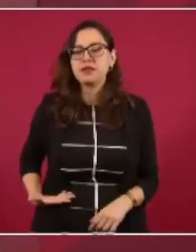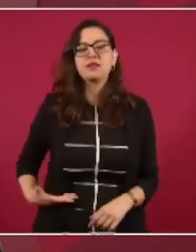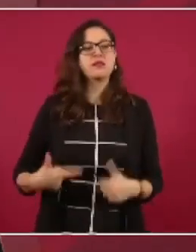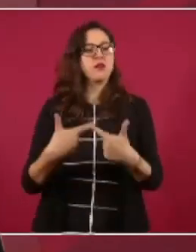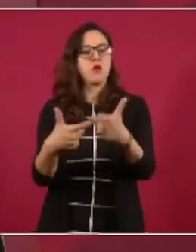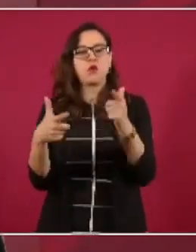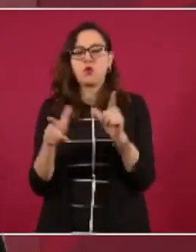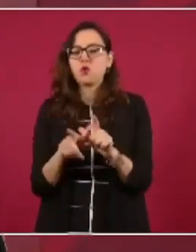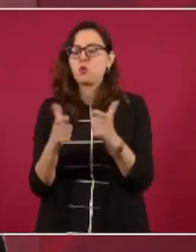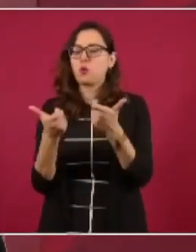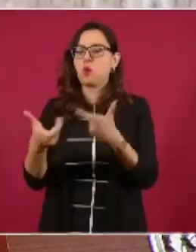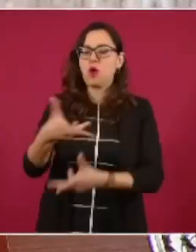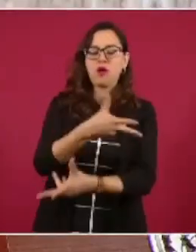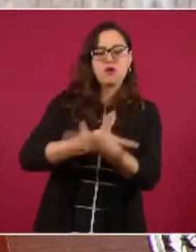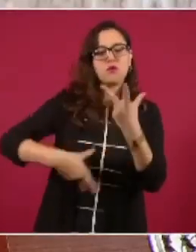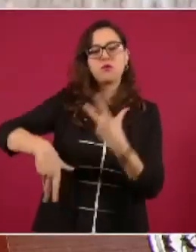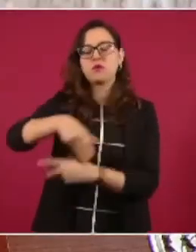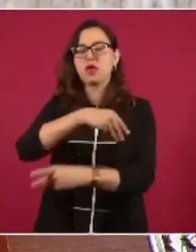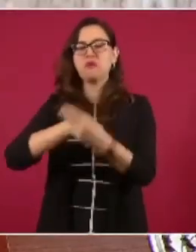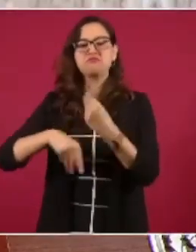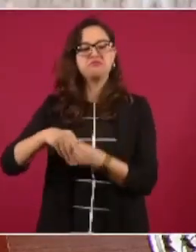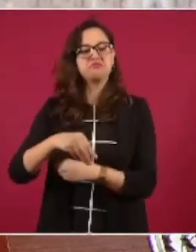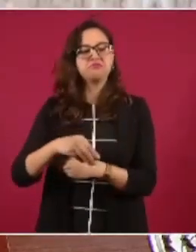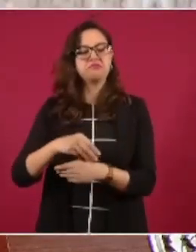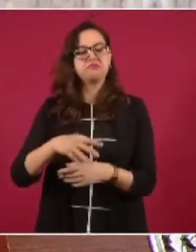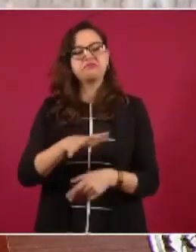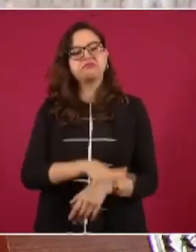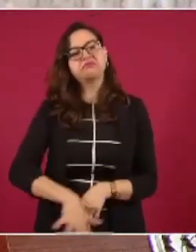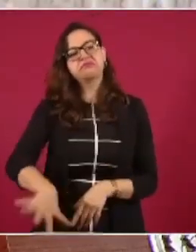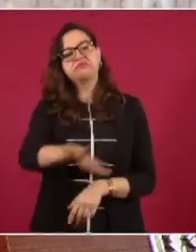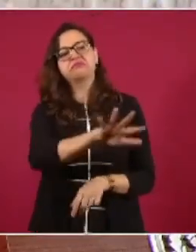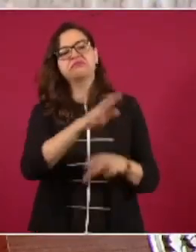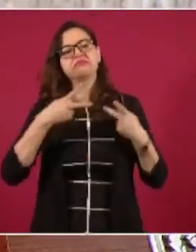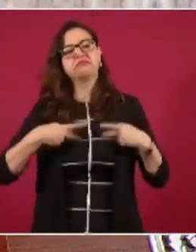económico a tomar decisiones